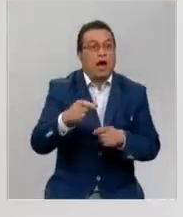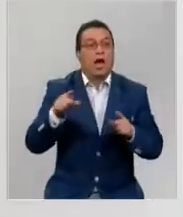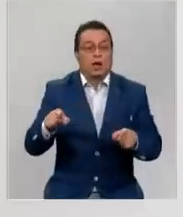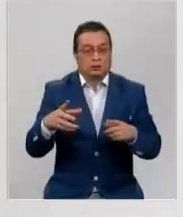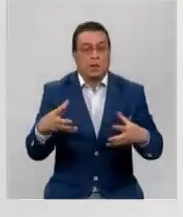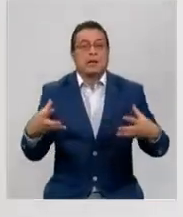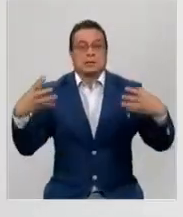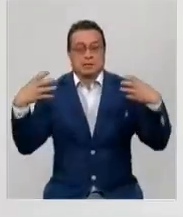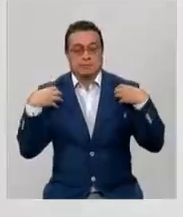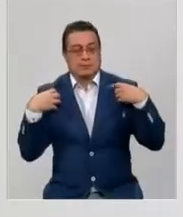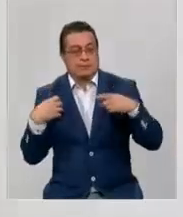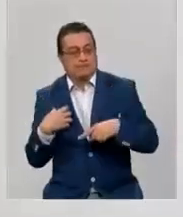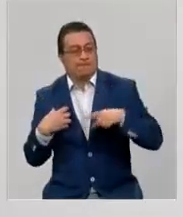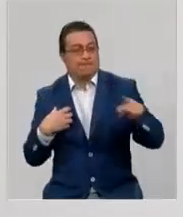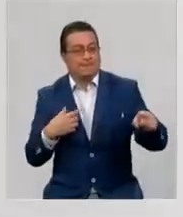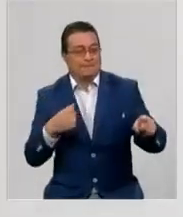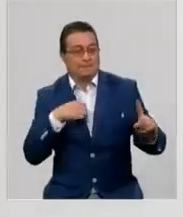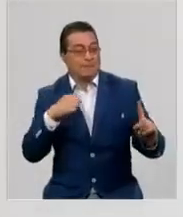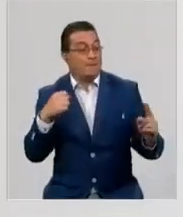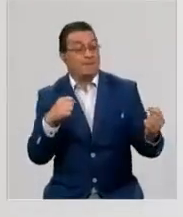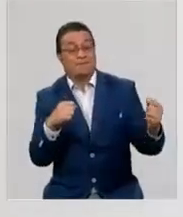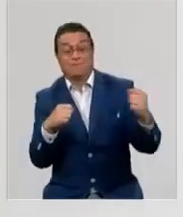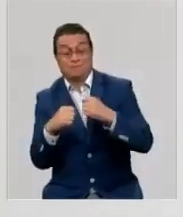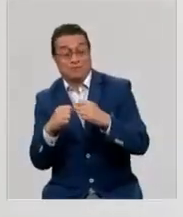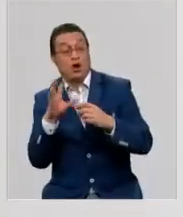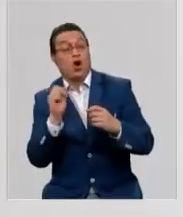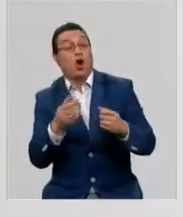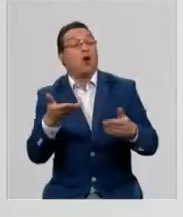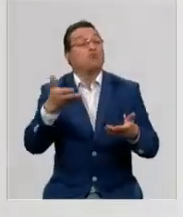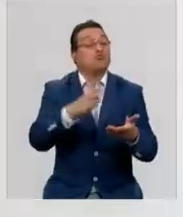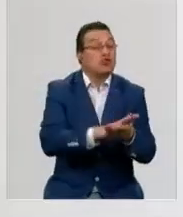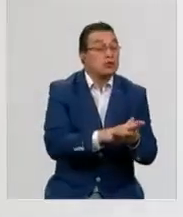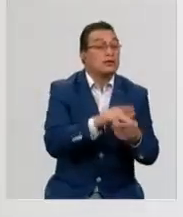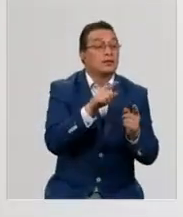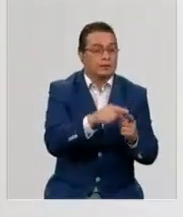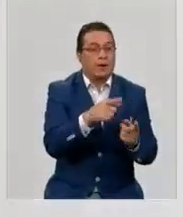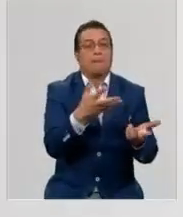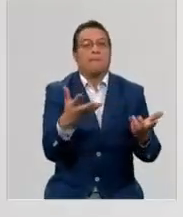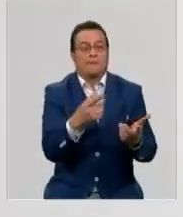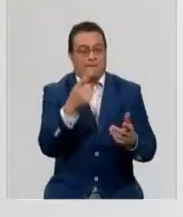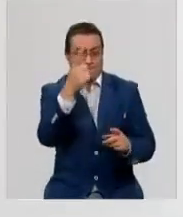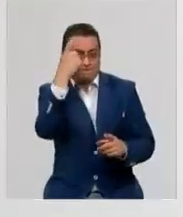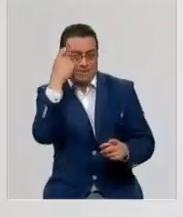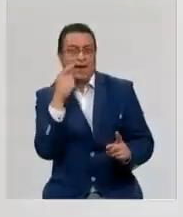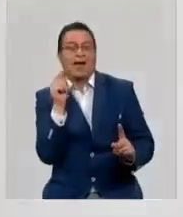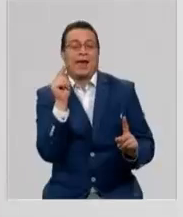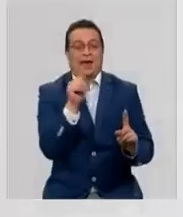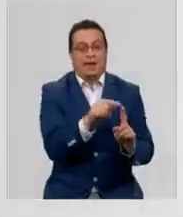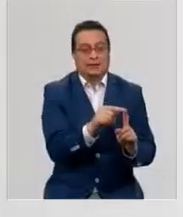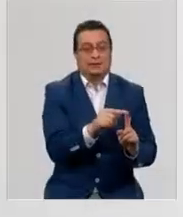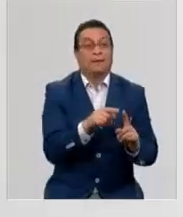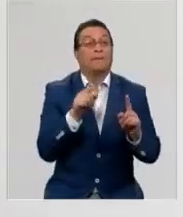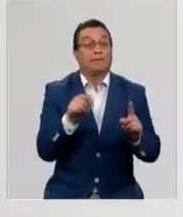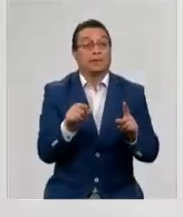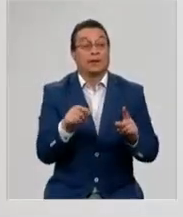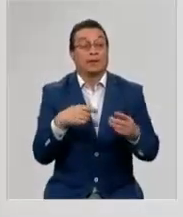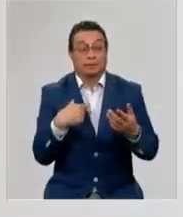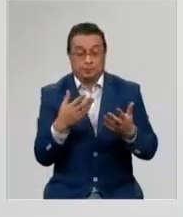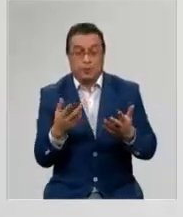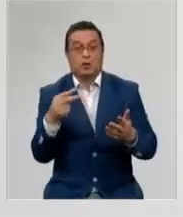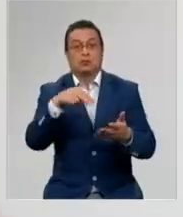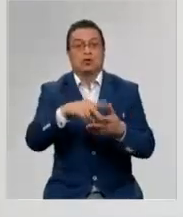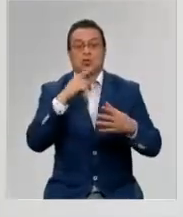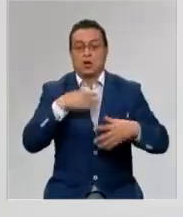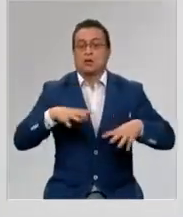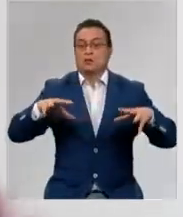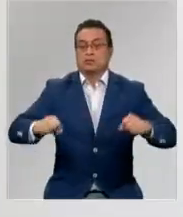la responsabilidad de una agresión o de la muerte de una persona hacia precisamente la víctima. Ellos se levantan en el territorio como